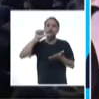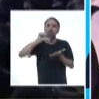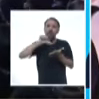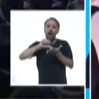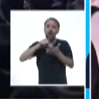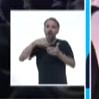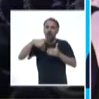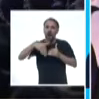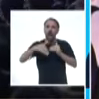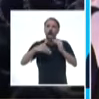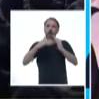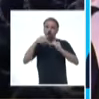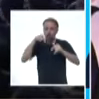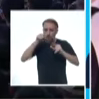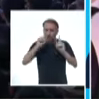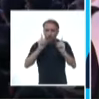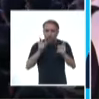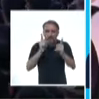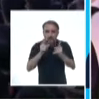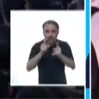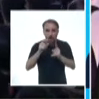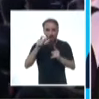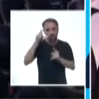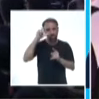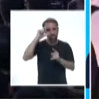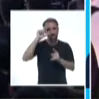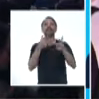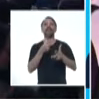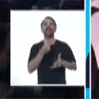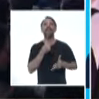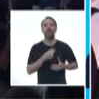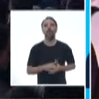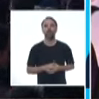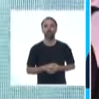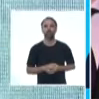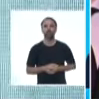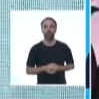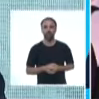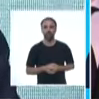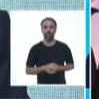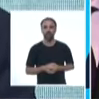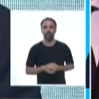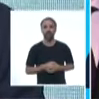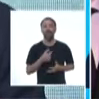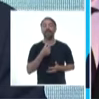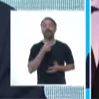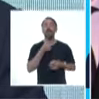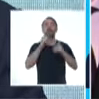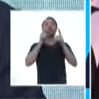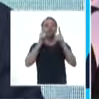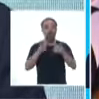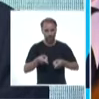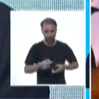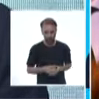imposible de realizarla en esta Argentina y y además esto tantas cosas incoherentes Pero